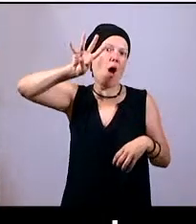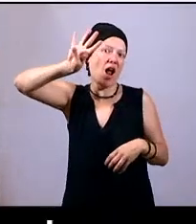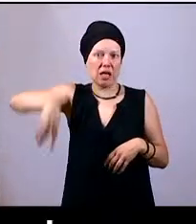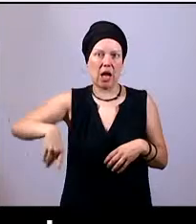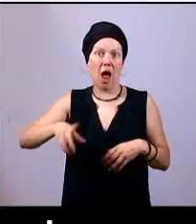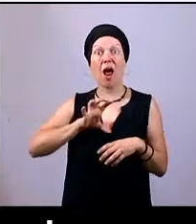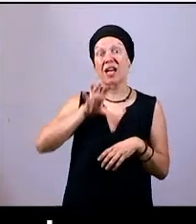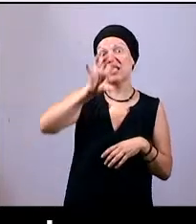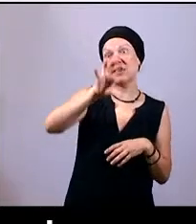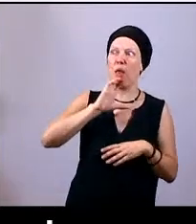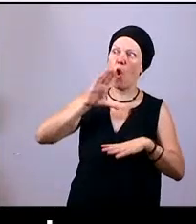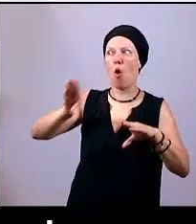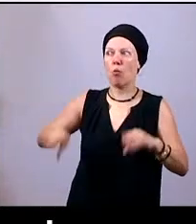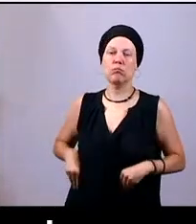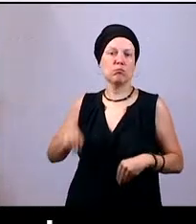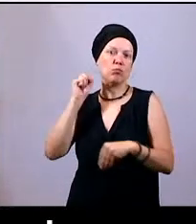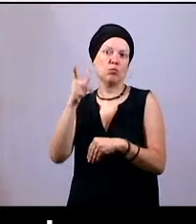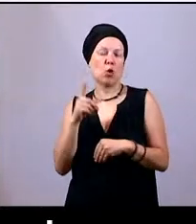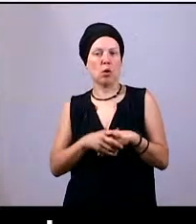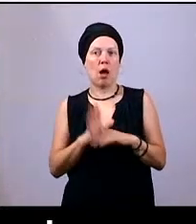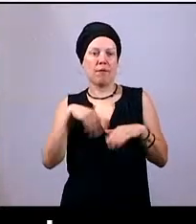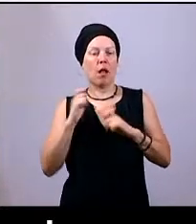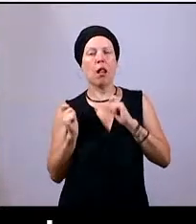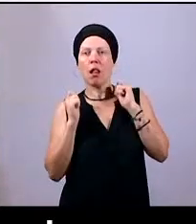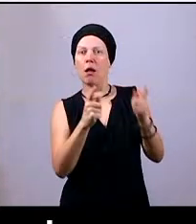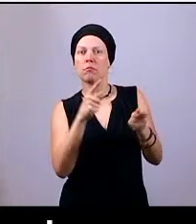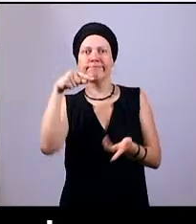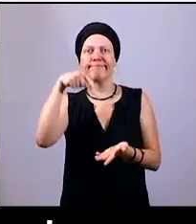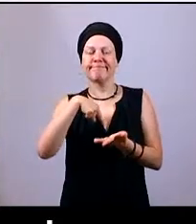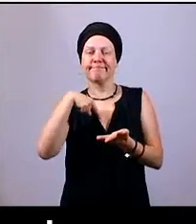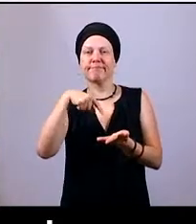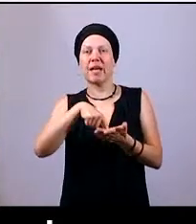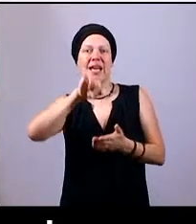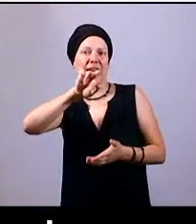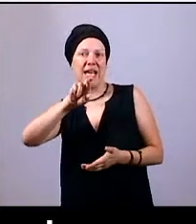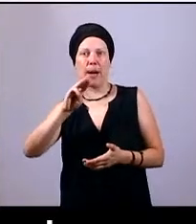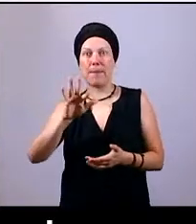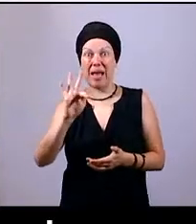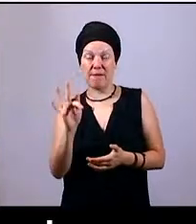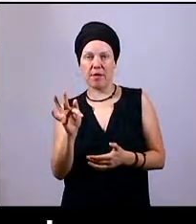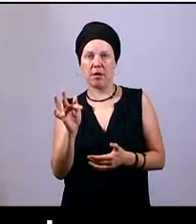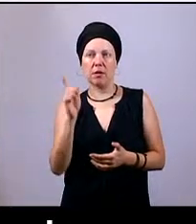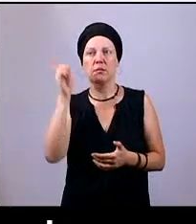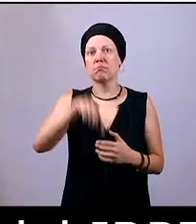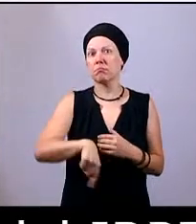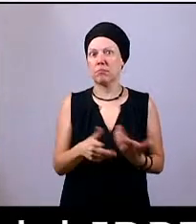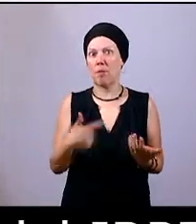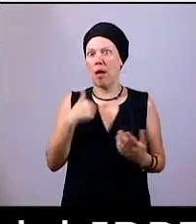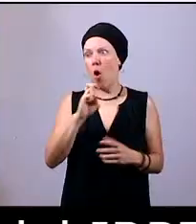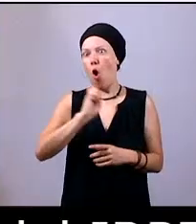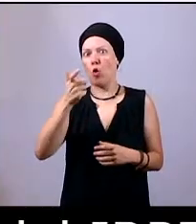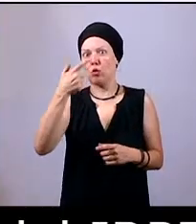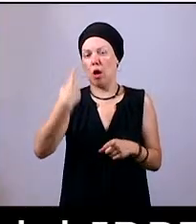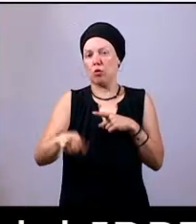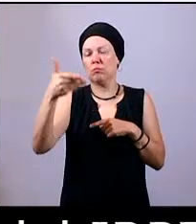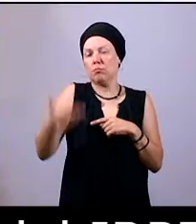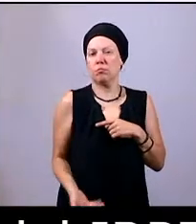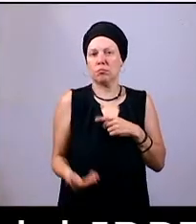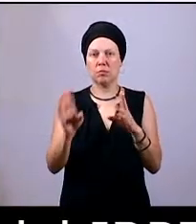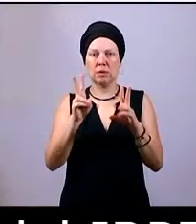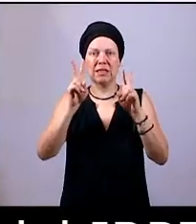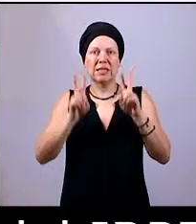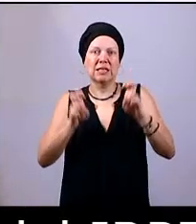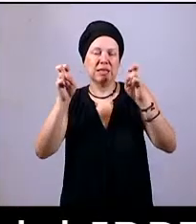catalán. Cesión de la principal figura impositiva del IRPF y avances muy importantes en materia de